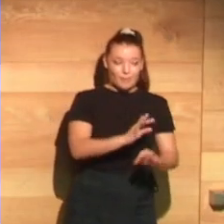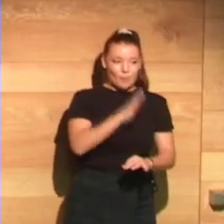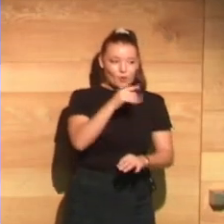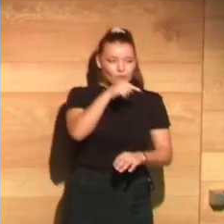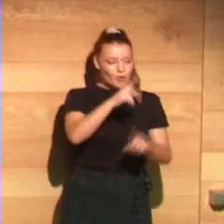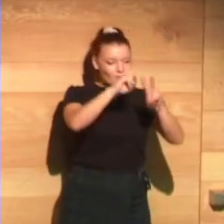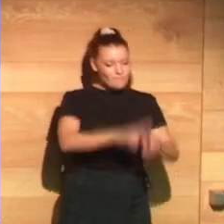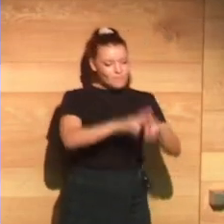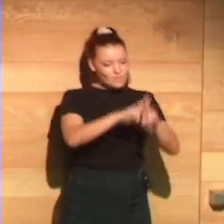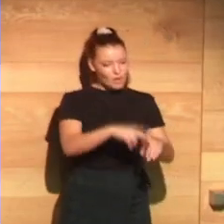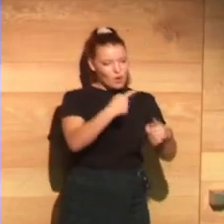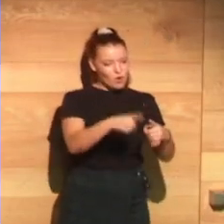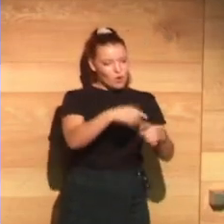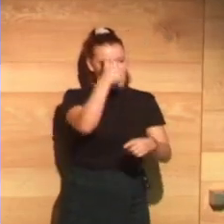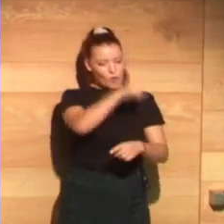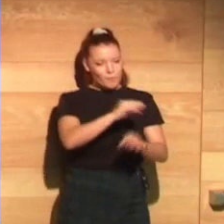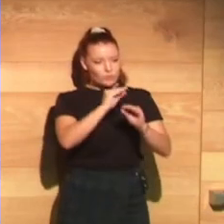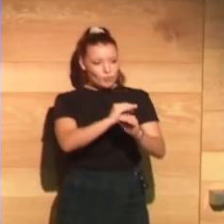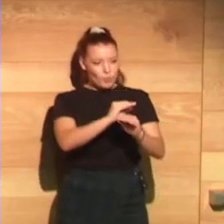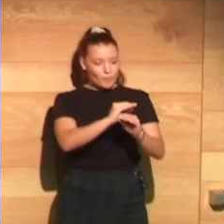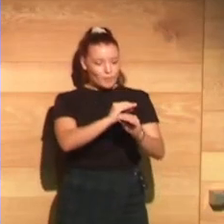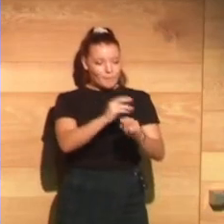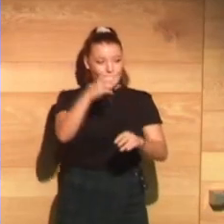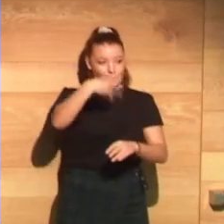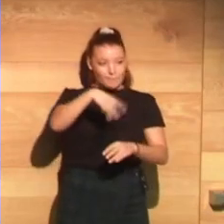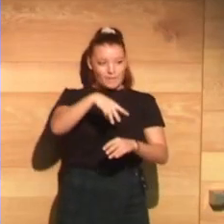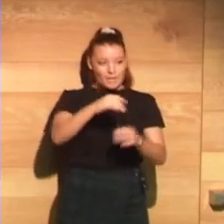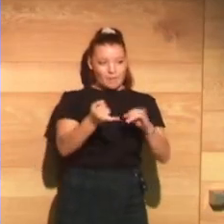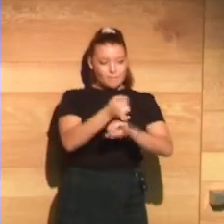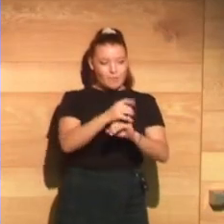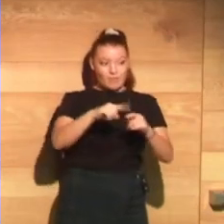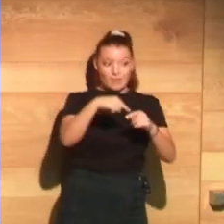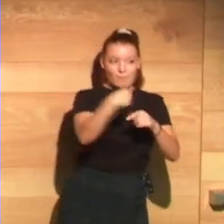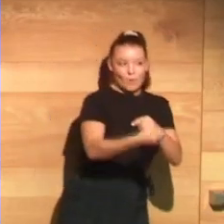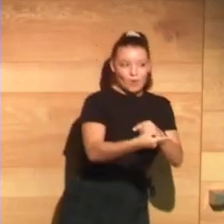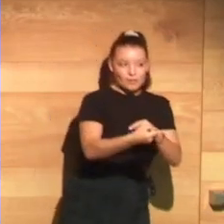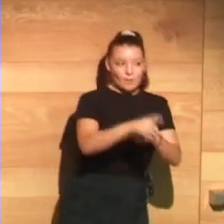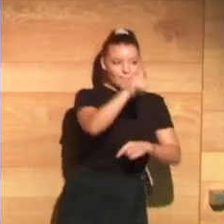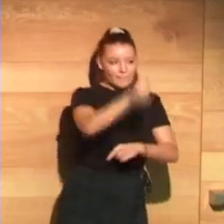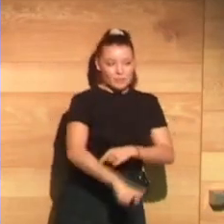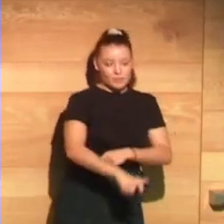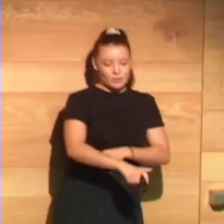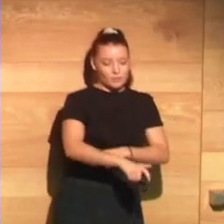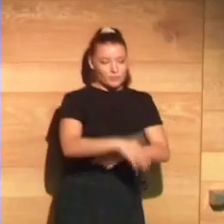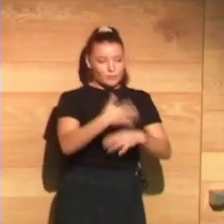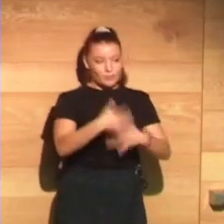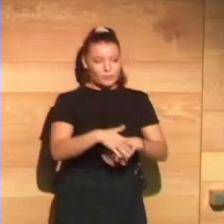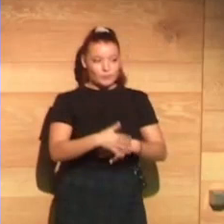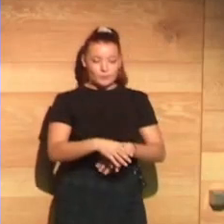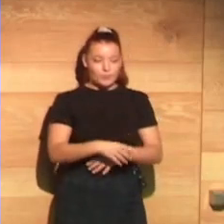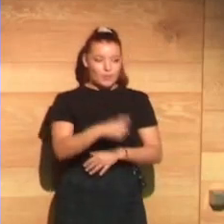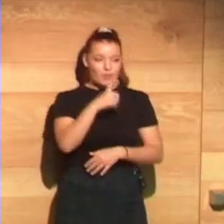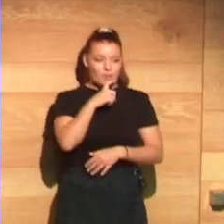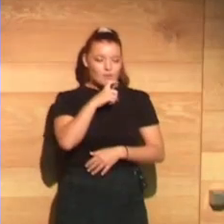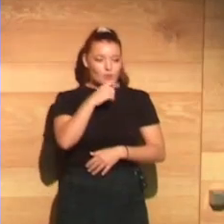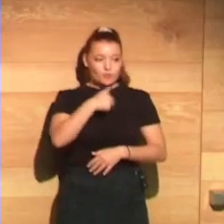no se...? Pues lo he contado más, ¿eh? Porque es que después tú investigas de cómo sigue siendo su vida. Después de estar con Marilyn, y